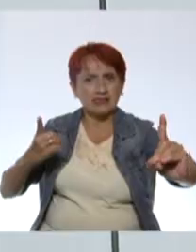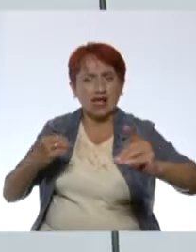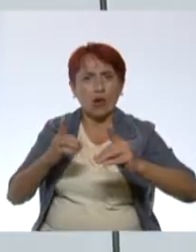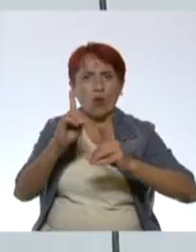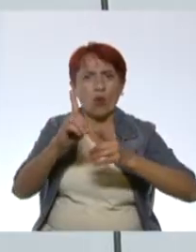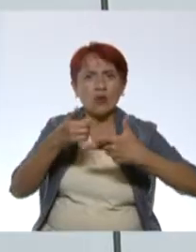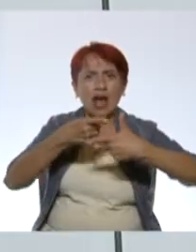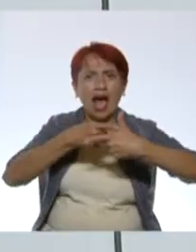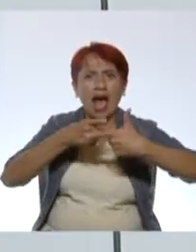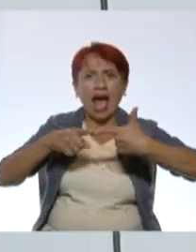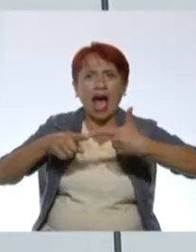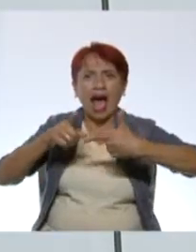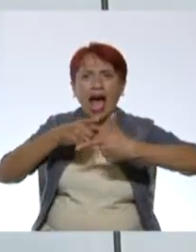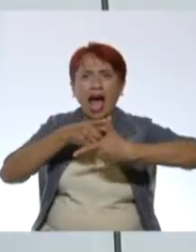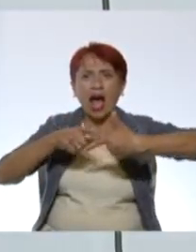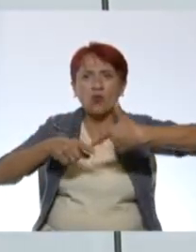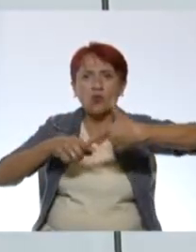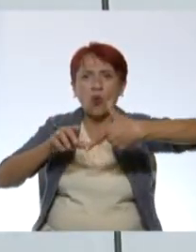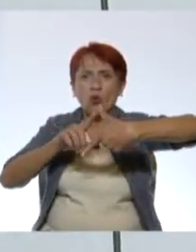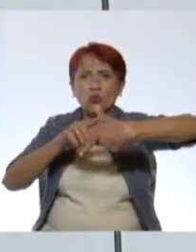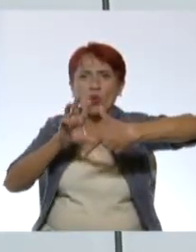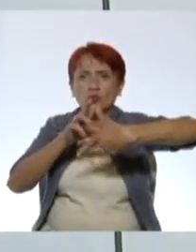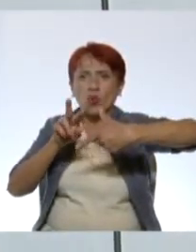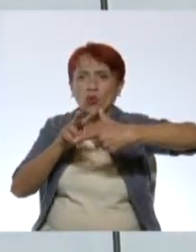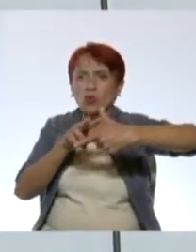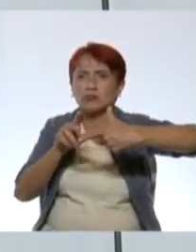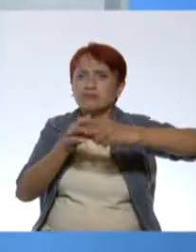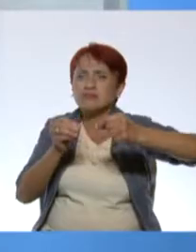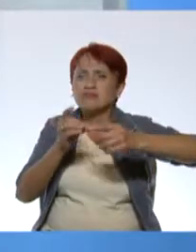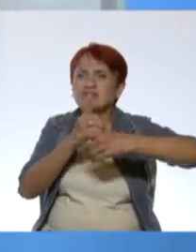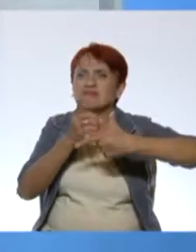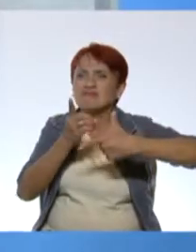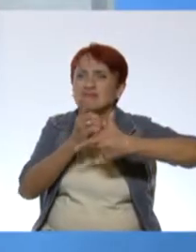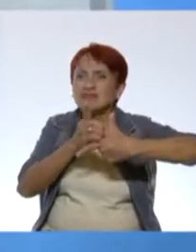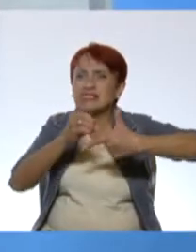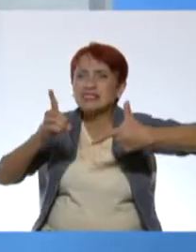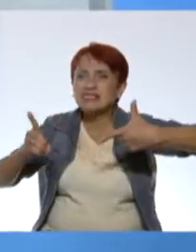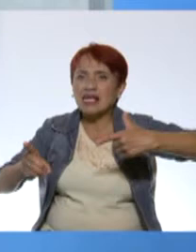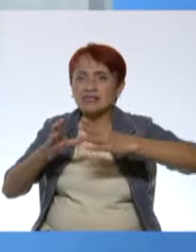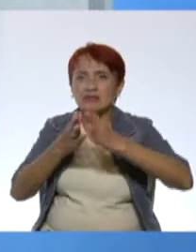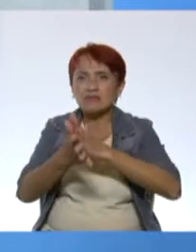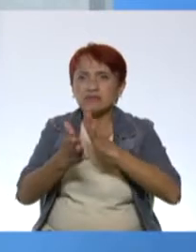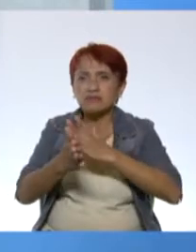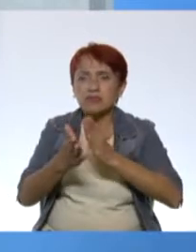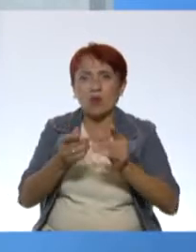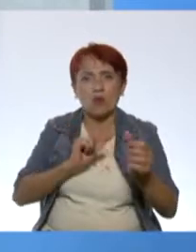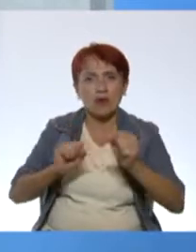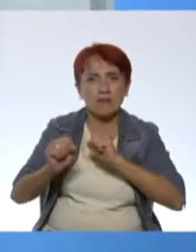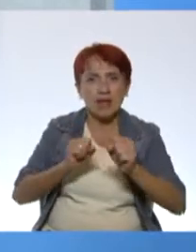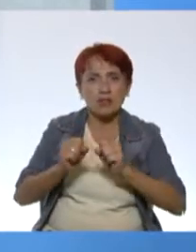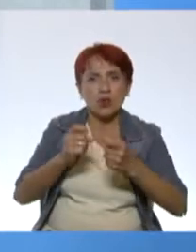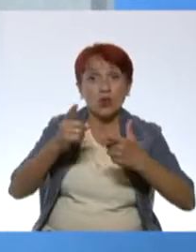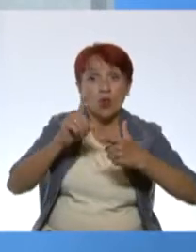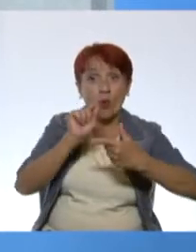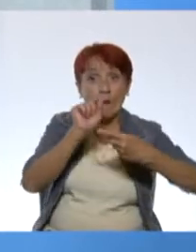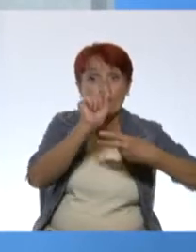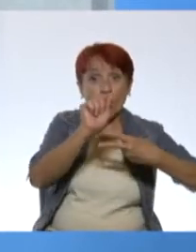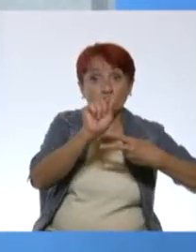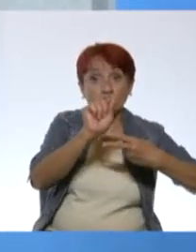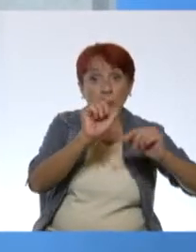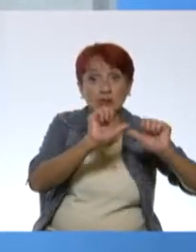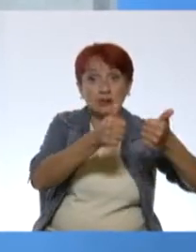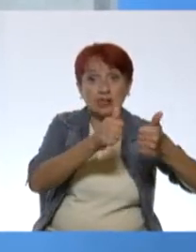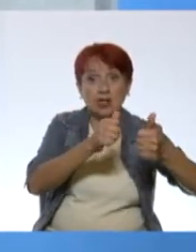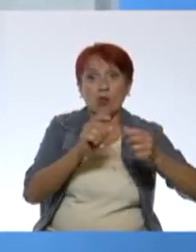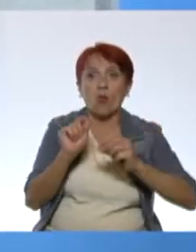y un ángulo en el cual se van a mover para recorrer esa distancia que necesitan desplazarse desde un origen